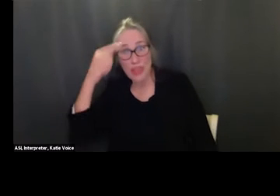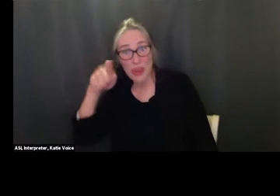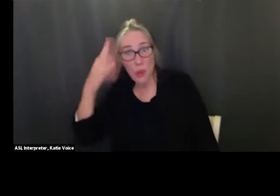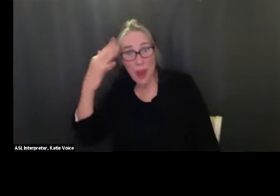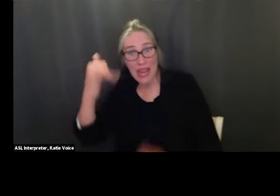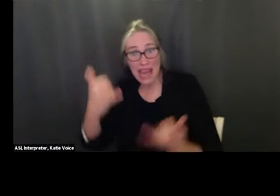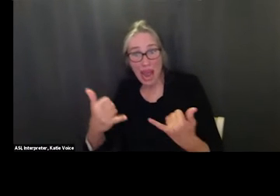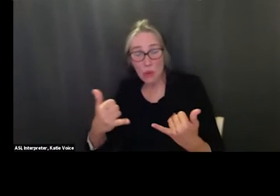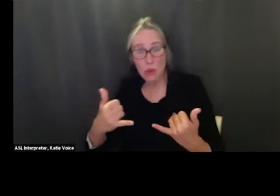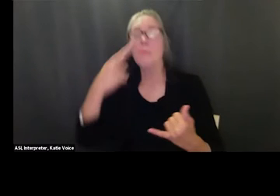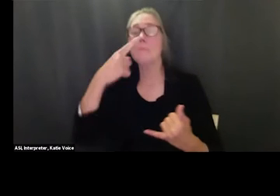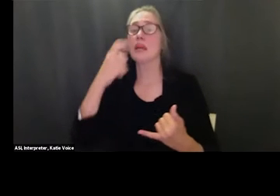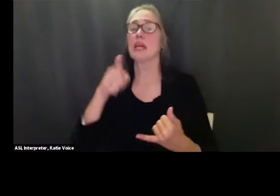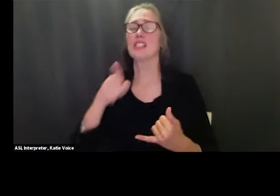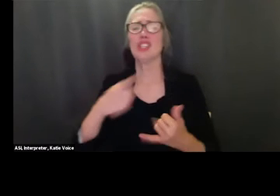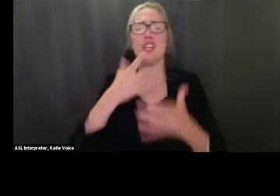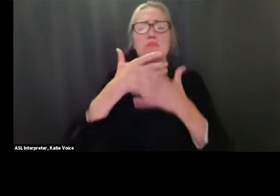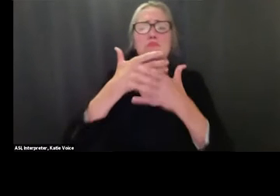ella está